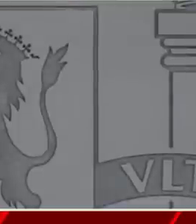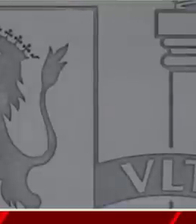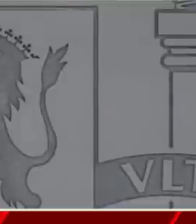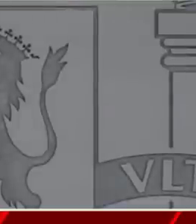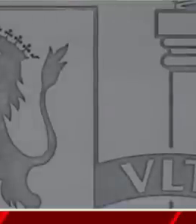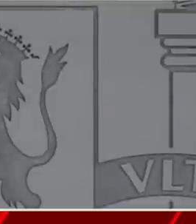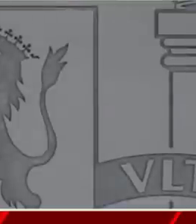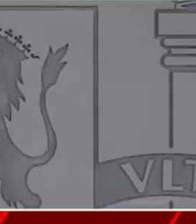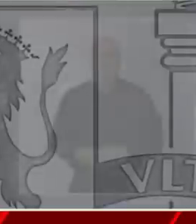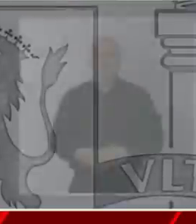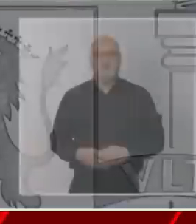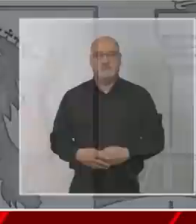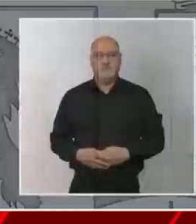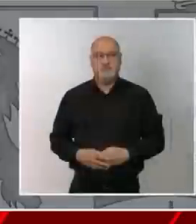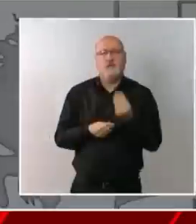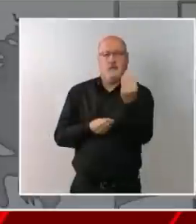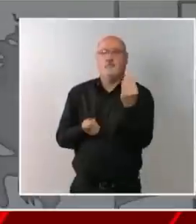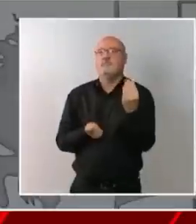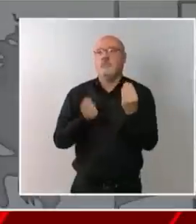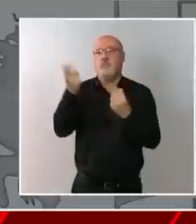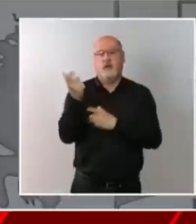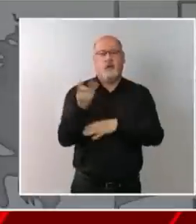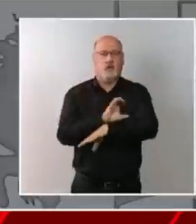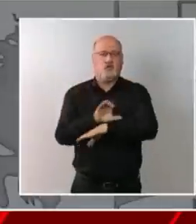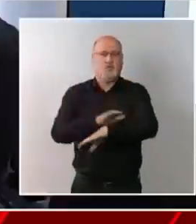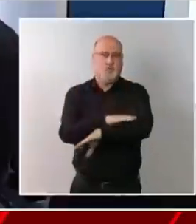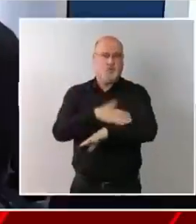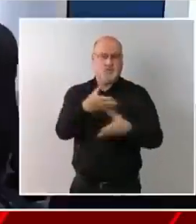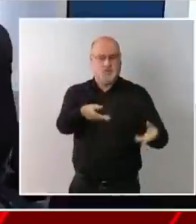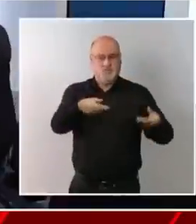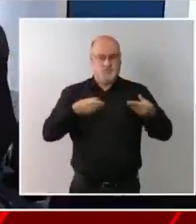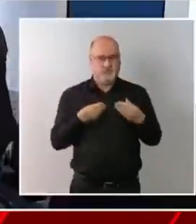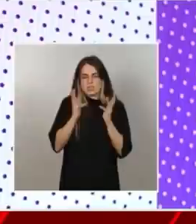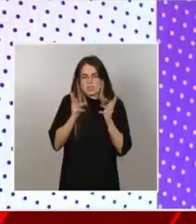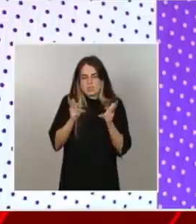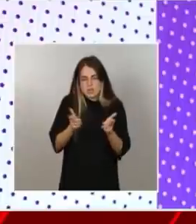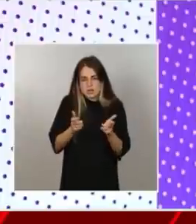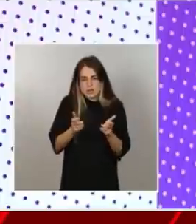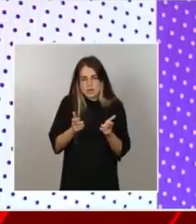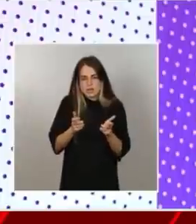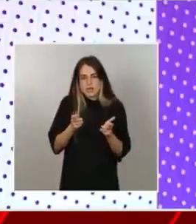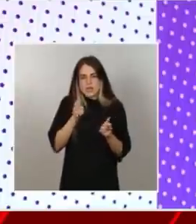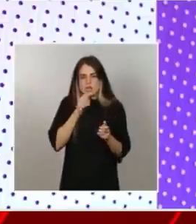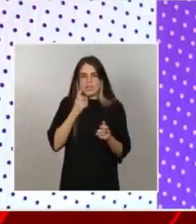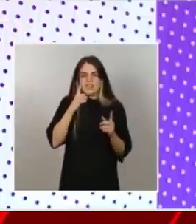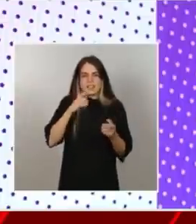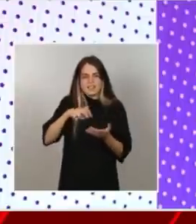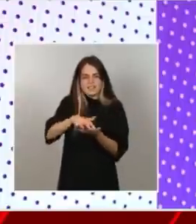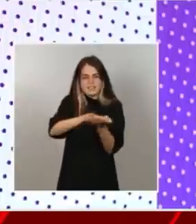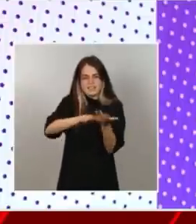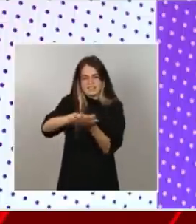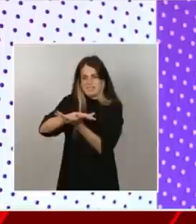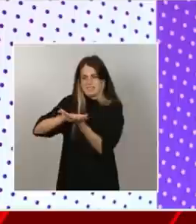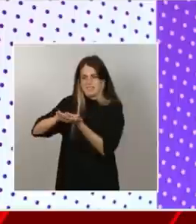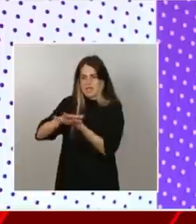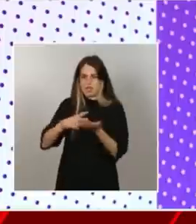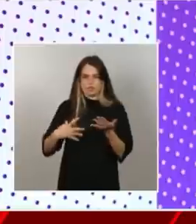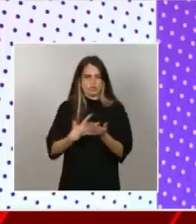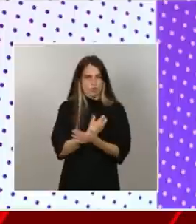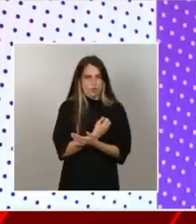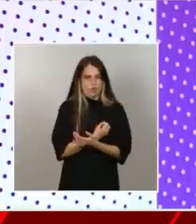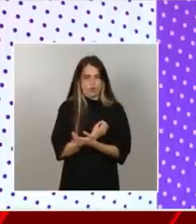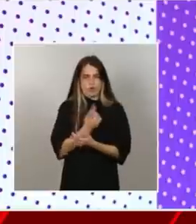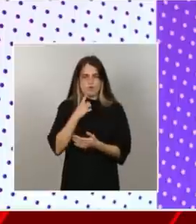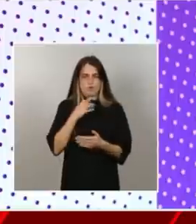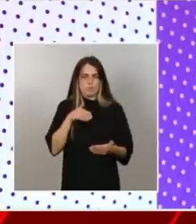dosis en 24 medio de dosis menos a tener 24 millones de dosis más si vamos a ello no quiero poner en duda los datos oficiales del gobierno de españa